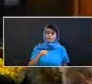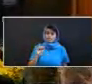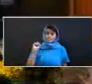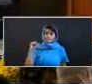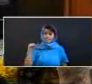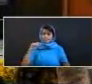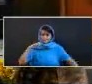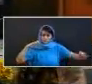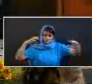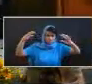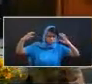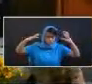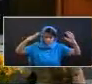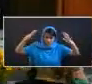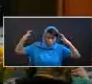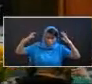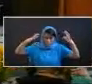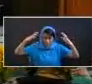tormentas estoy,